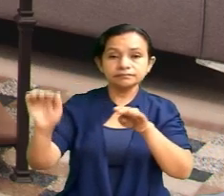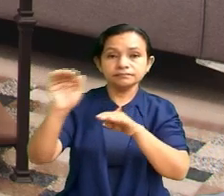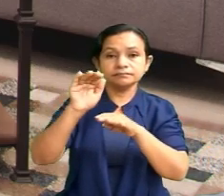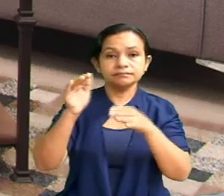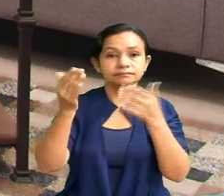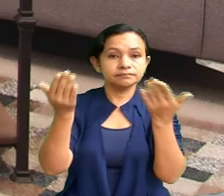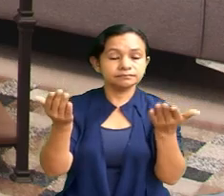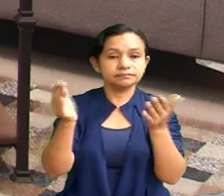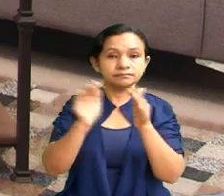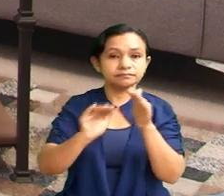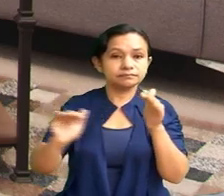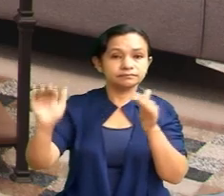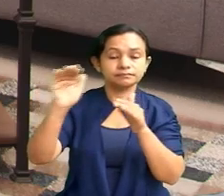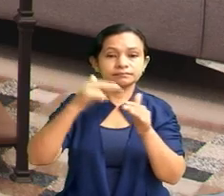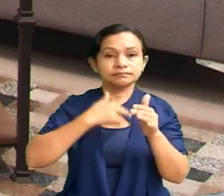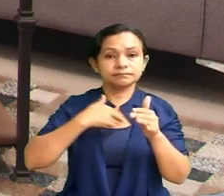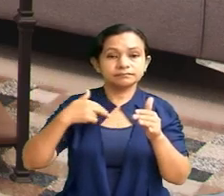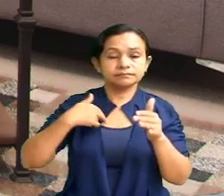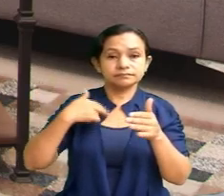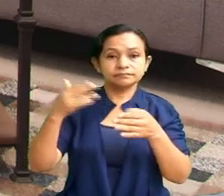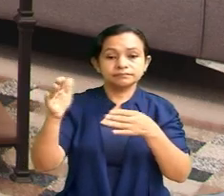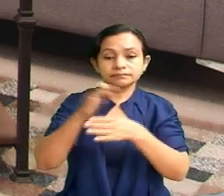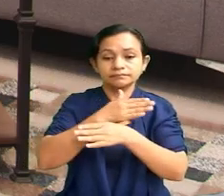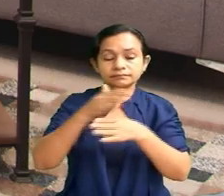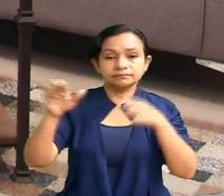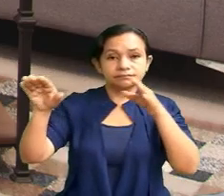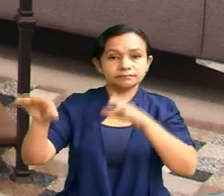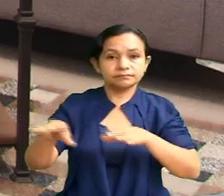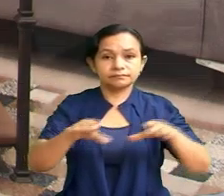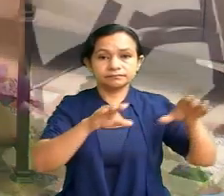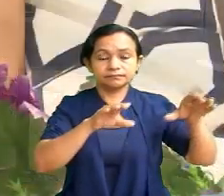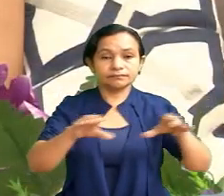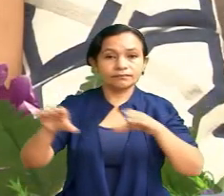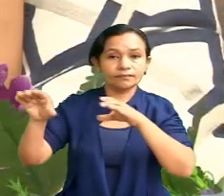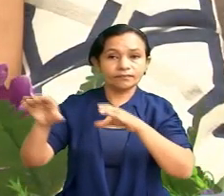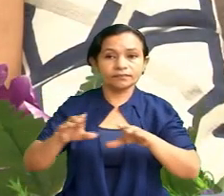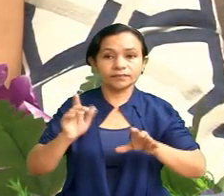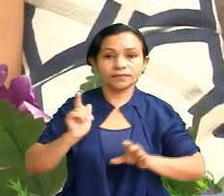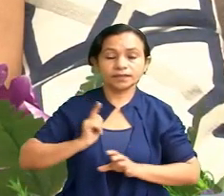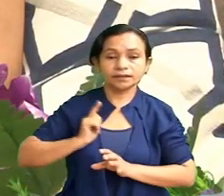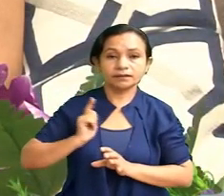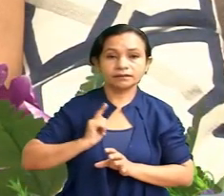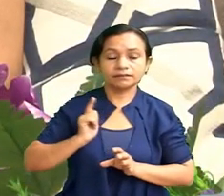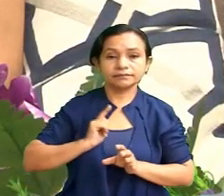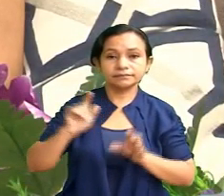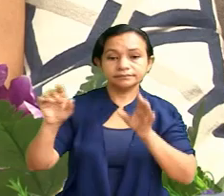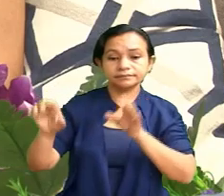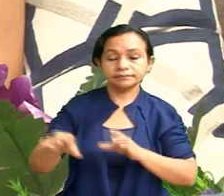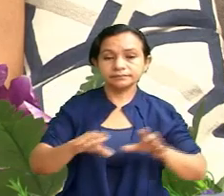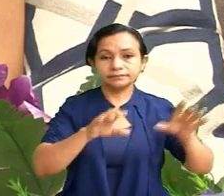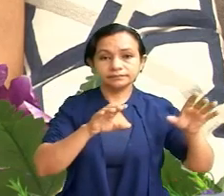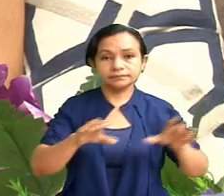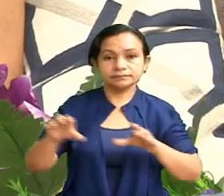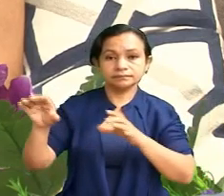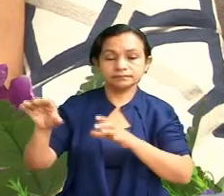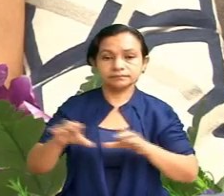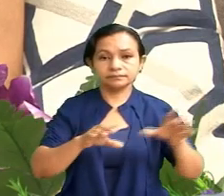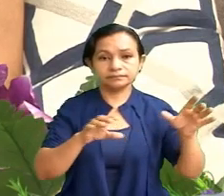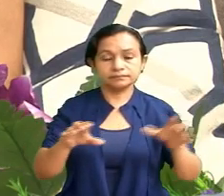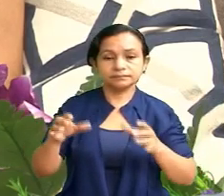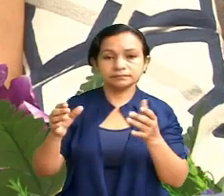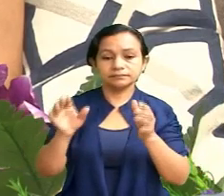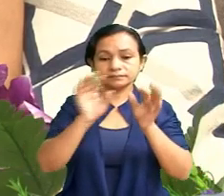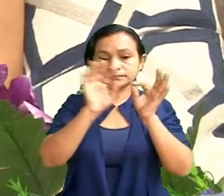para la realización de diferentes actividades y de repente vamos a tener una actividad que moviliza bastante una